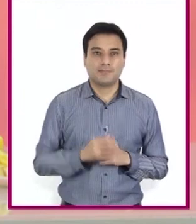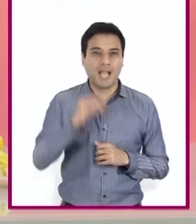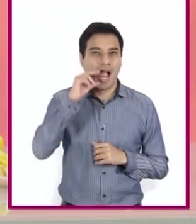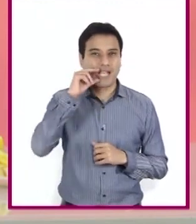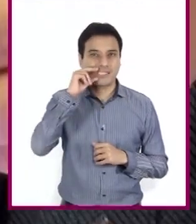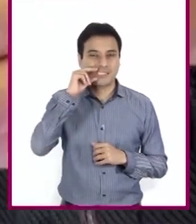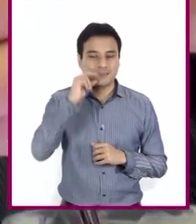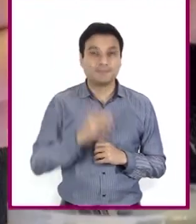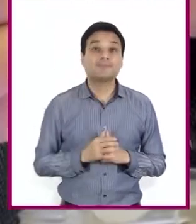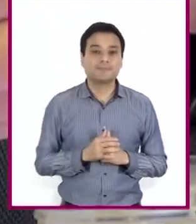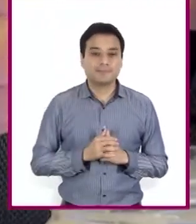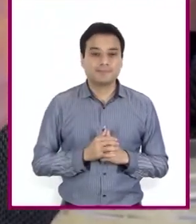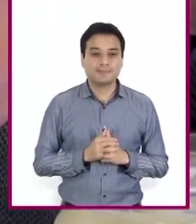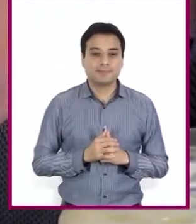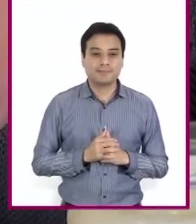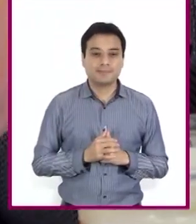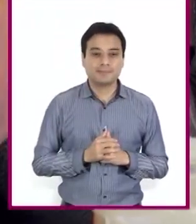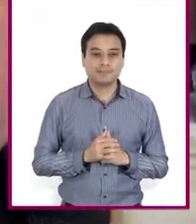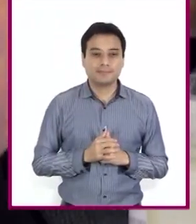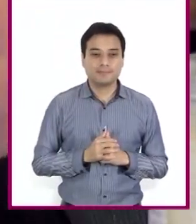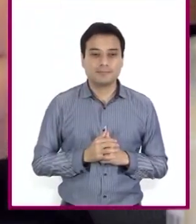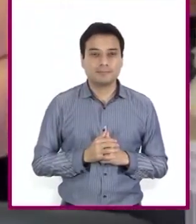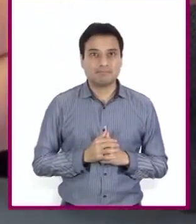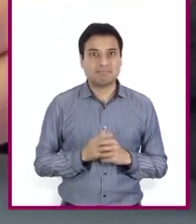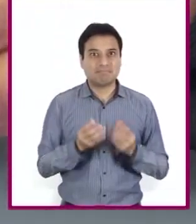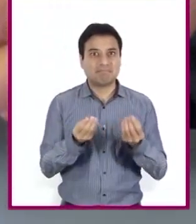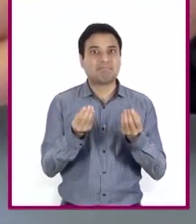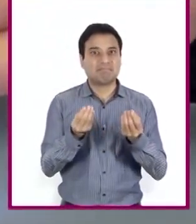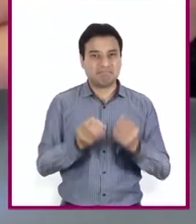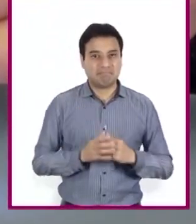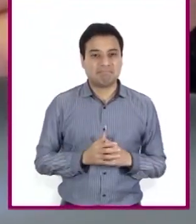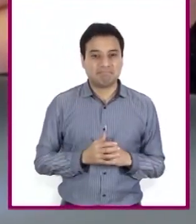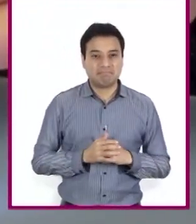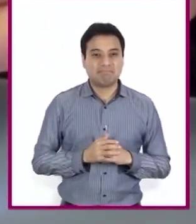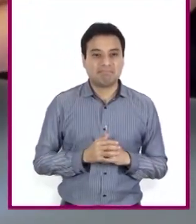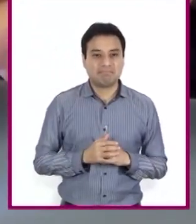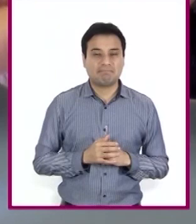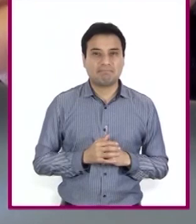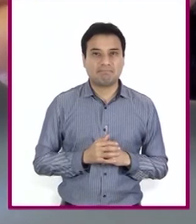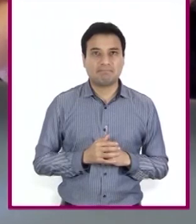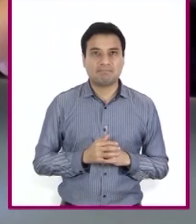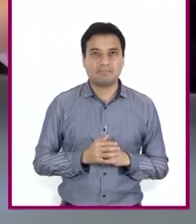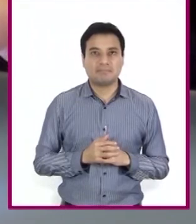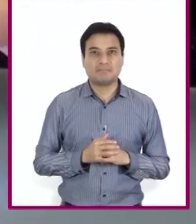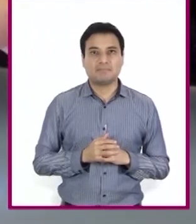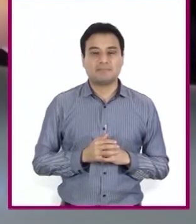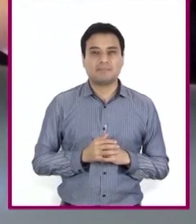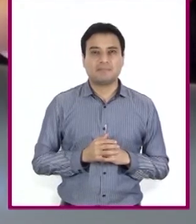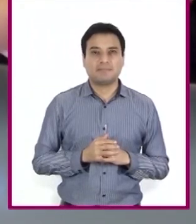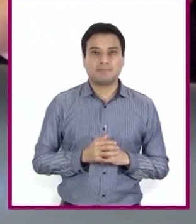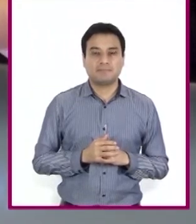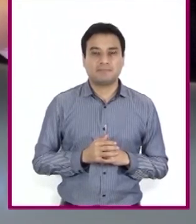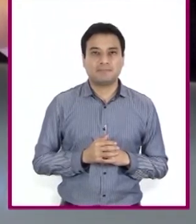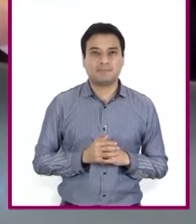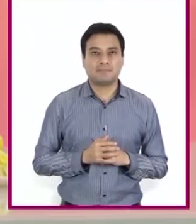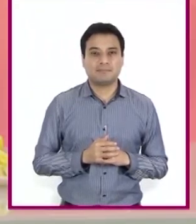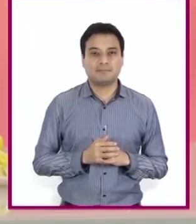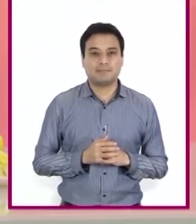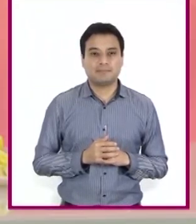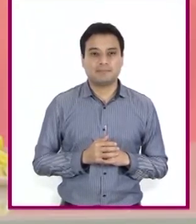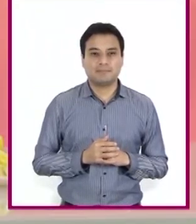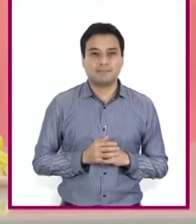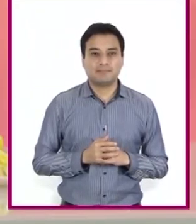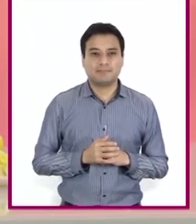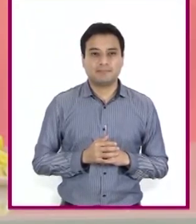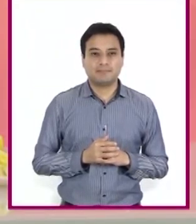muestra, fue también bastante los lípidos que absorbió nuestro papel estraza.